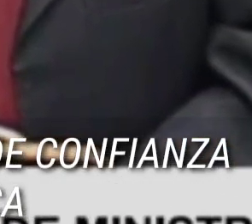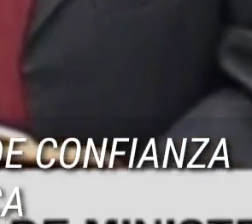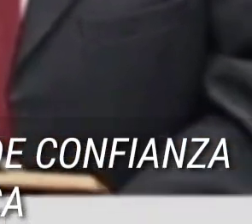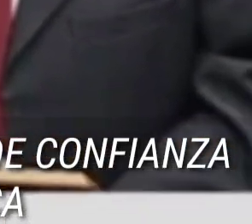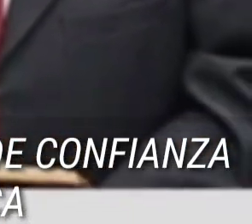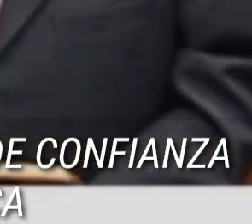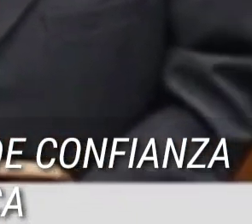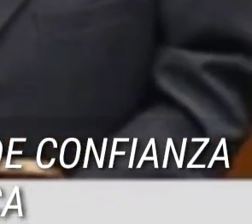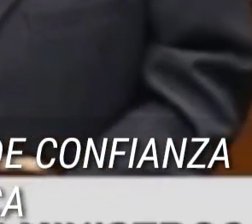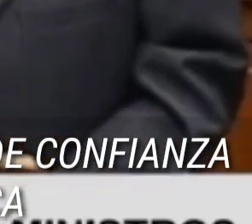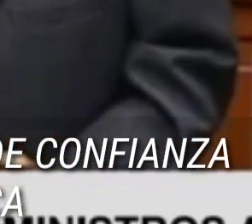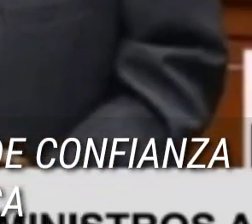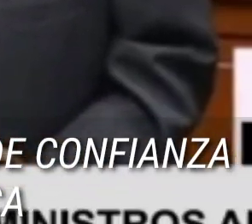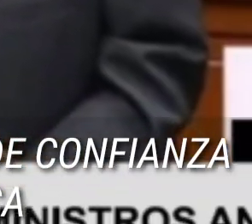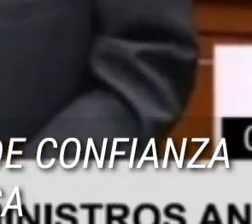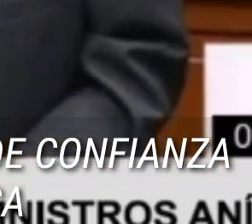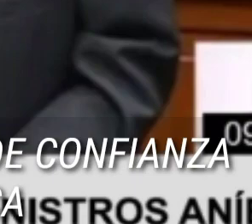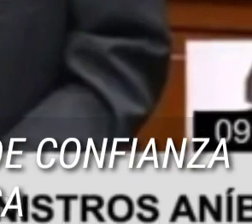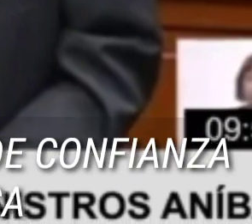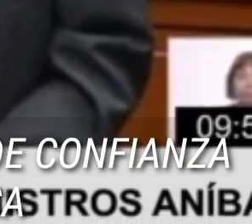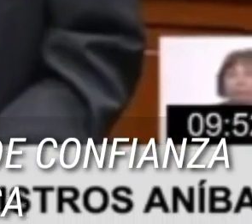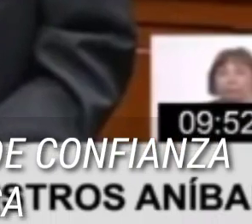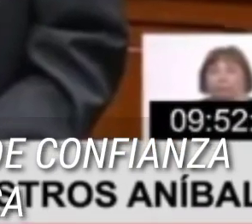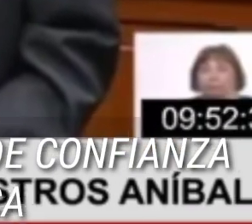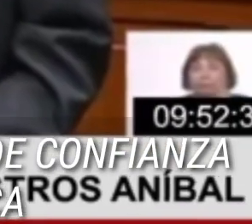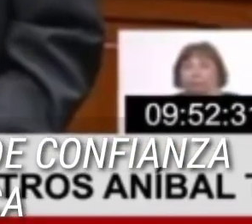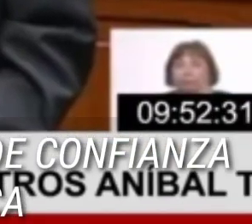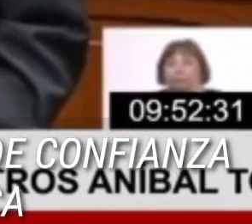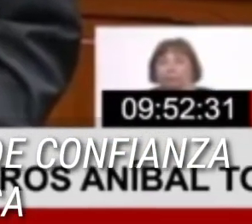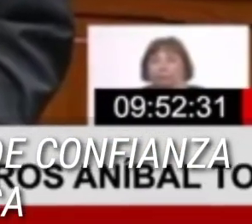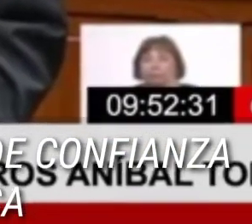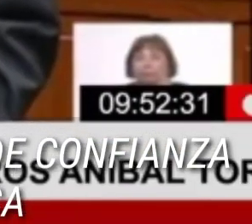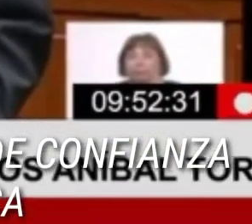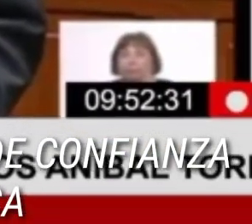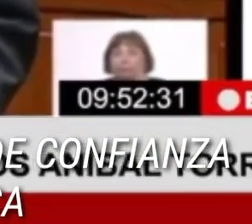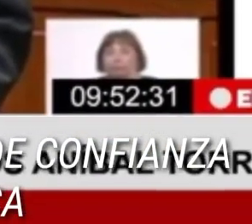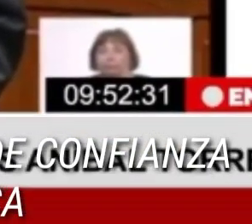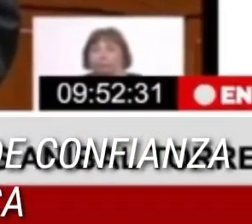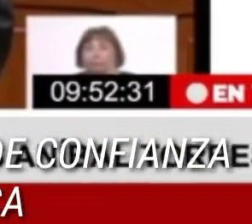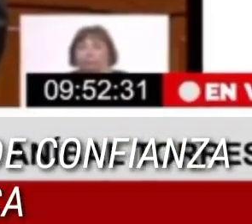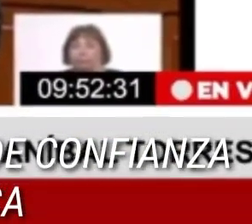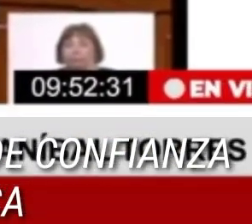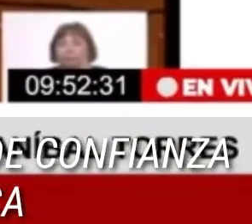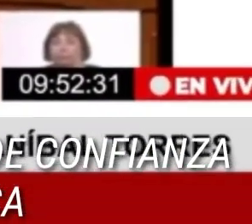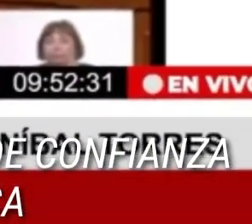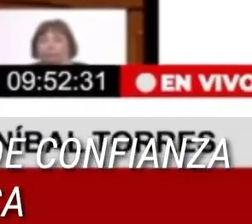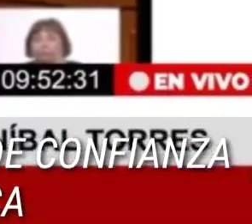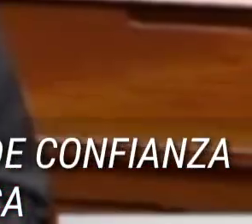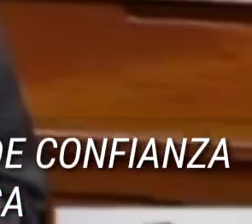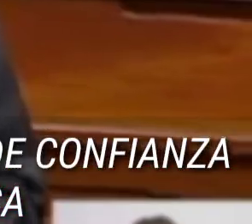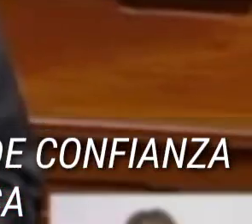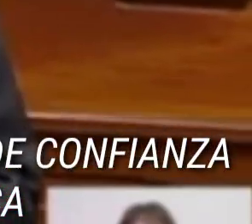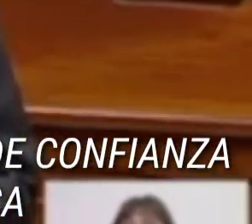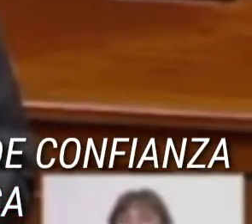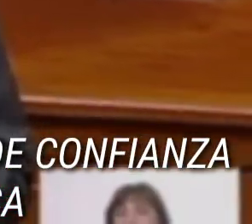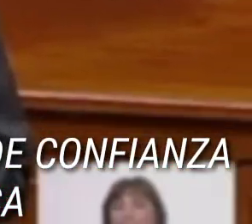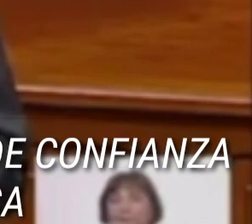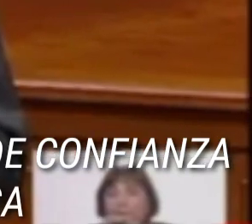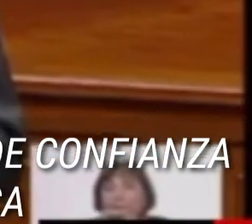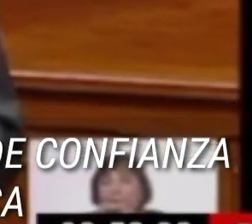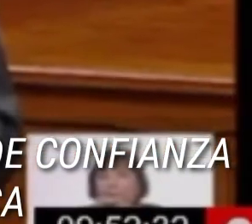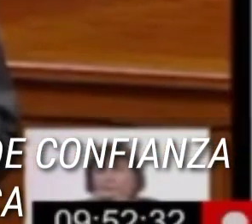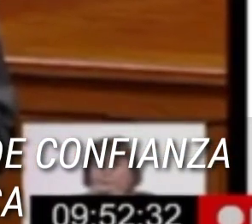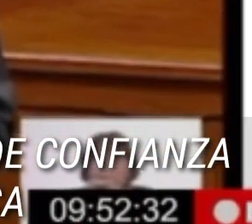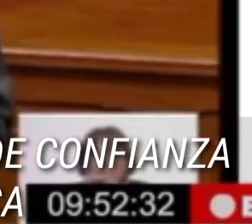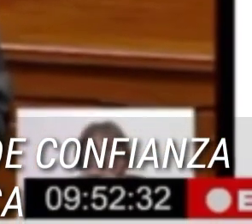del Congreso Hasta las 3 de la tarde finalmente Y ustedes qué opinan sobre Esta visita de Premier al congreso de plantear